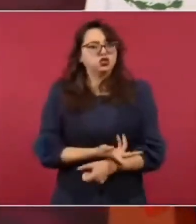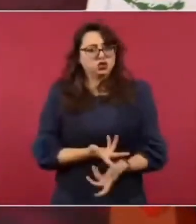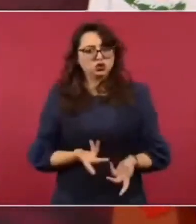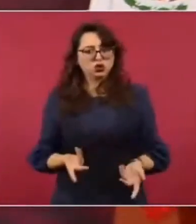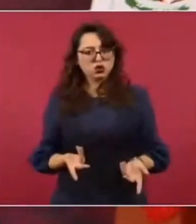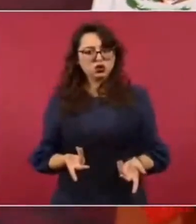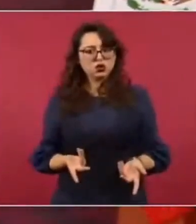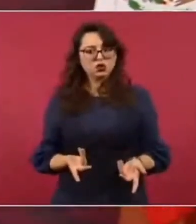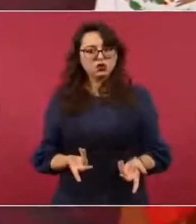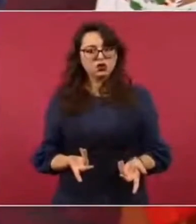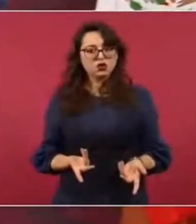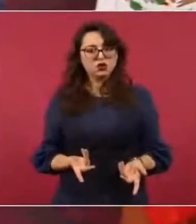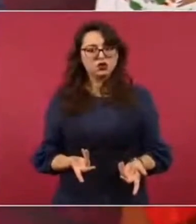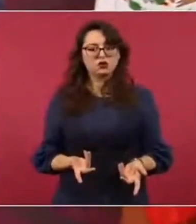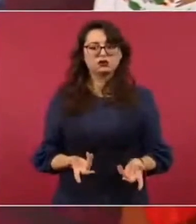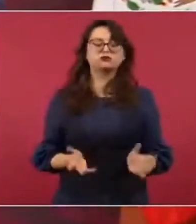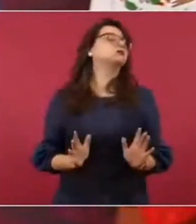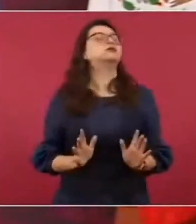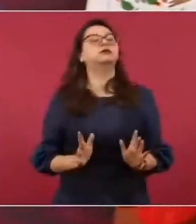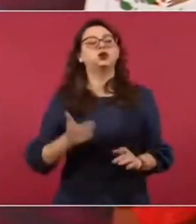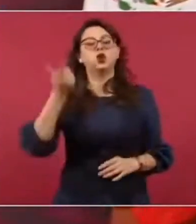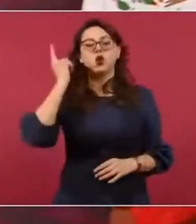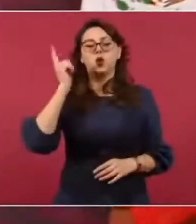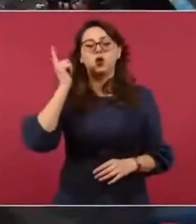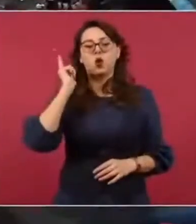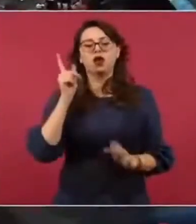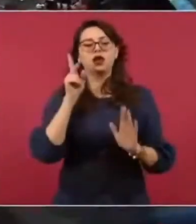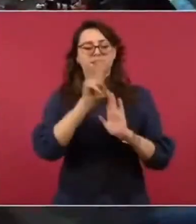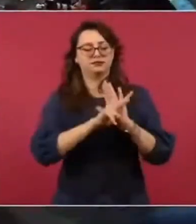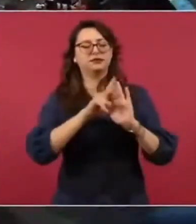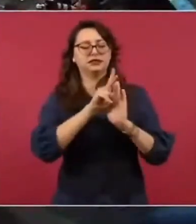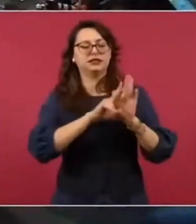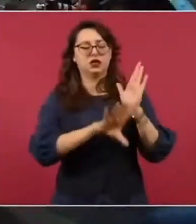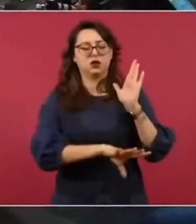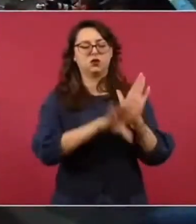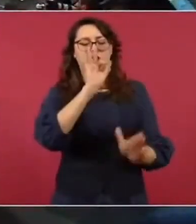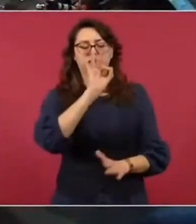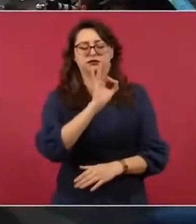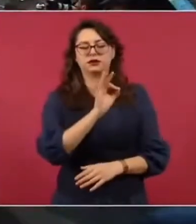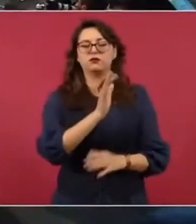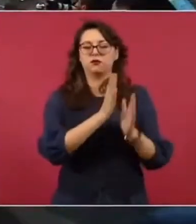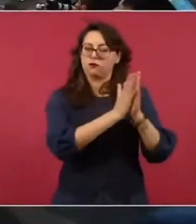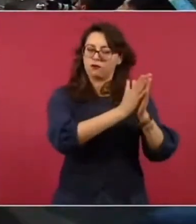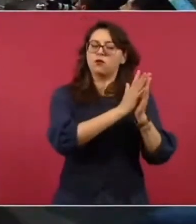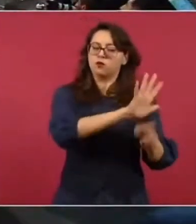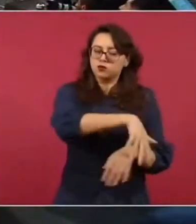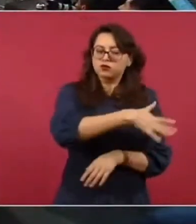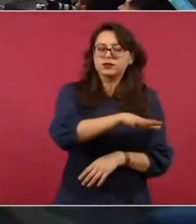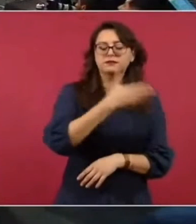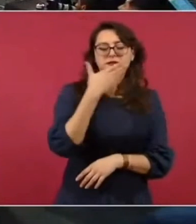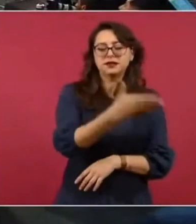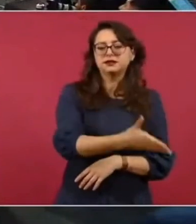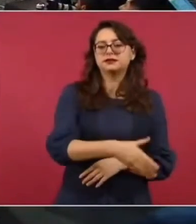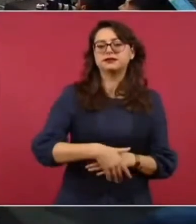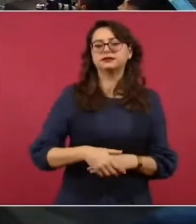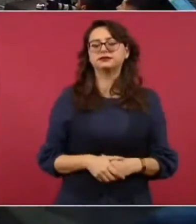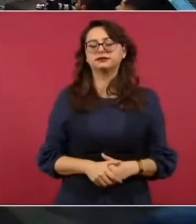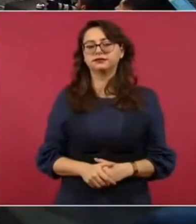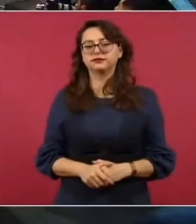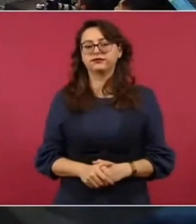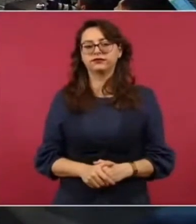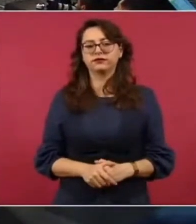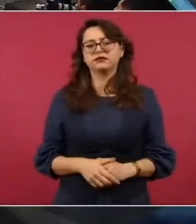Pero ojalá y aparezca, porque lo dice con